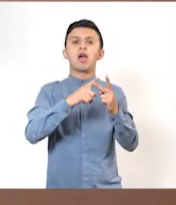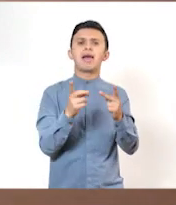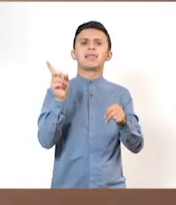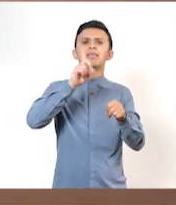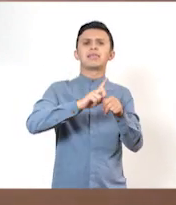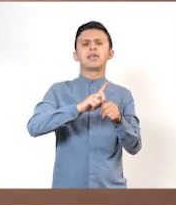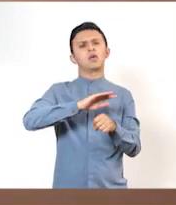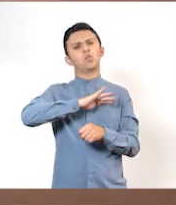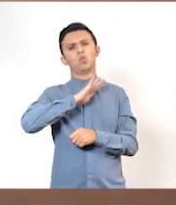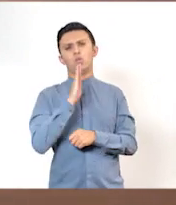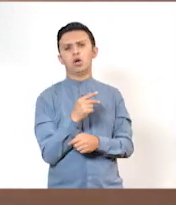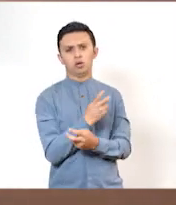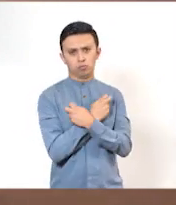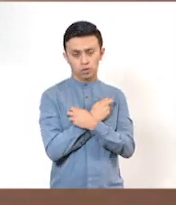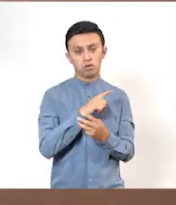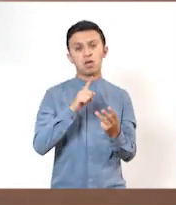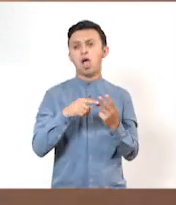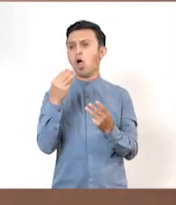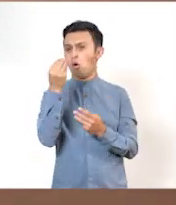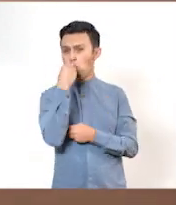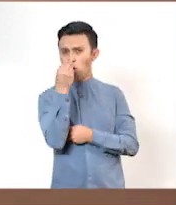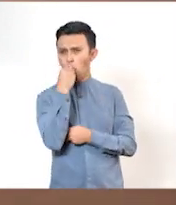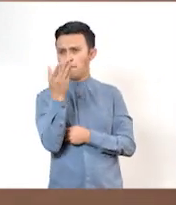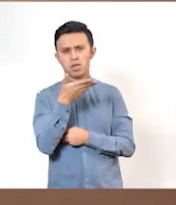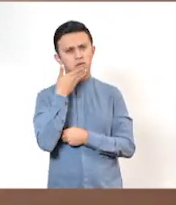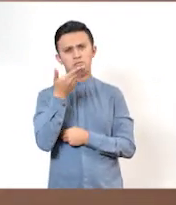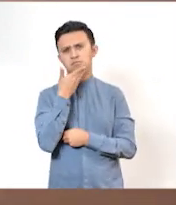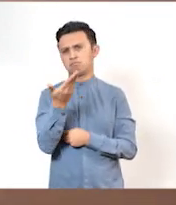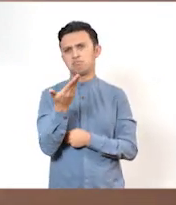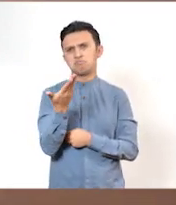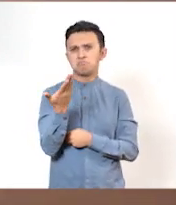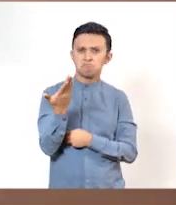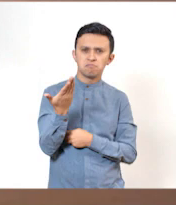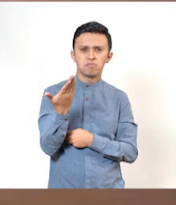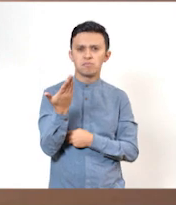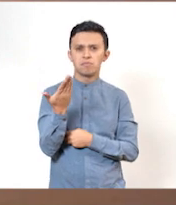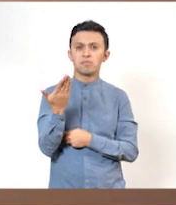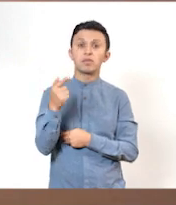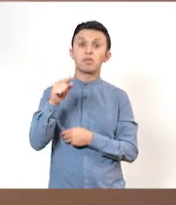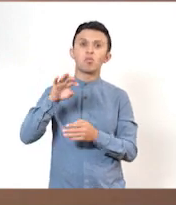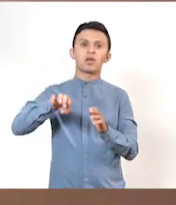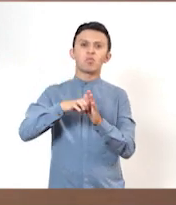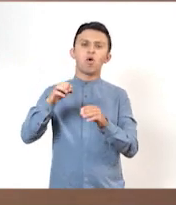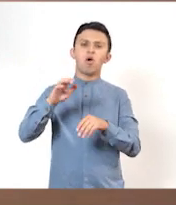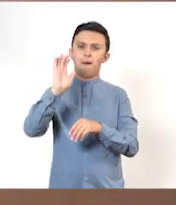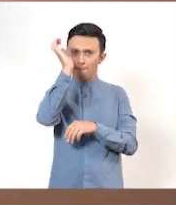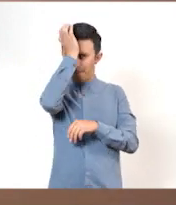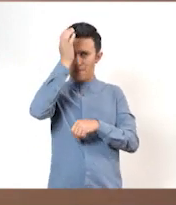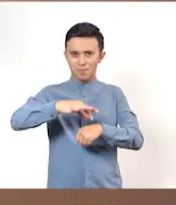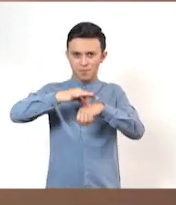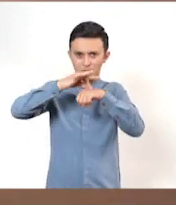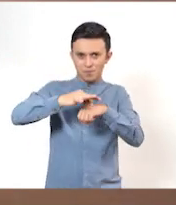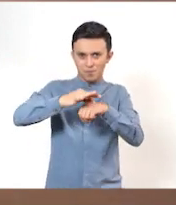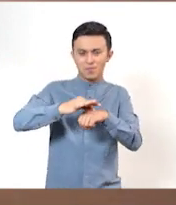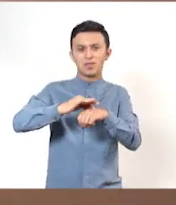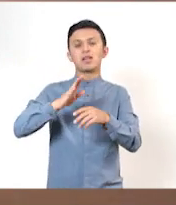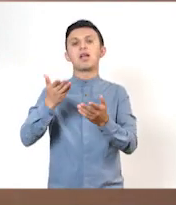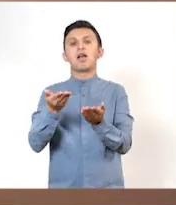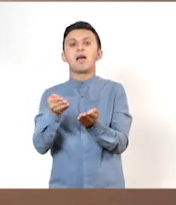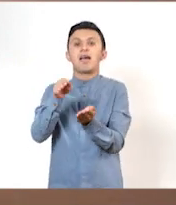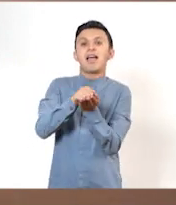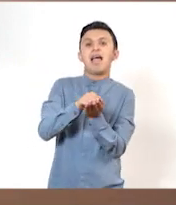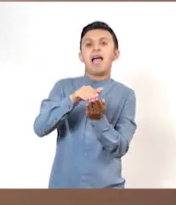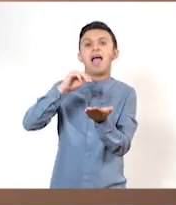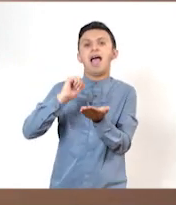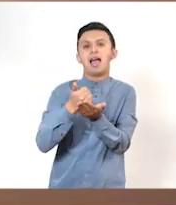Muertos, la comida típica que que es la barbacoa, los pastes de arroz